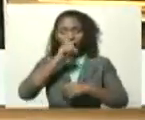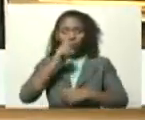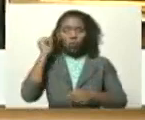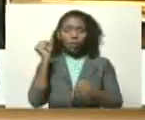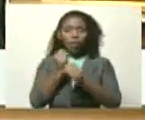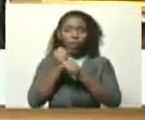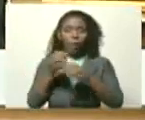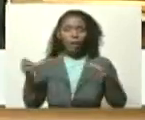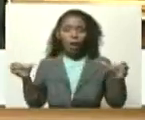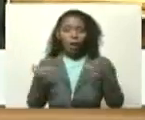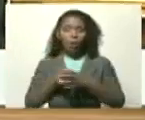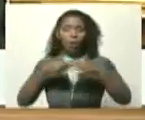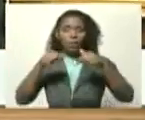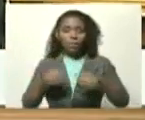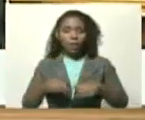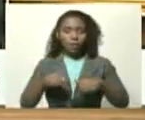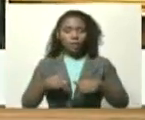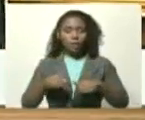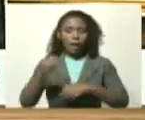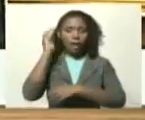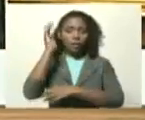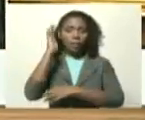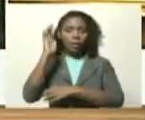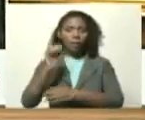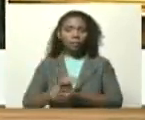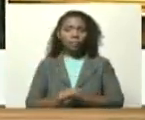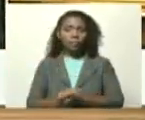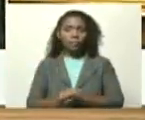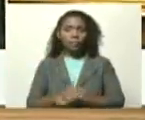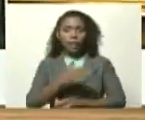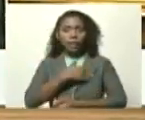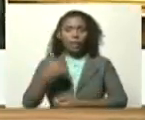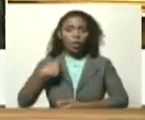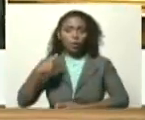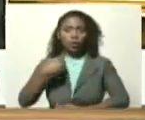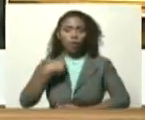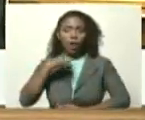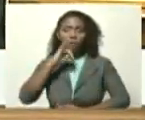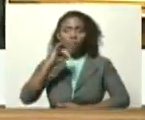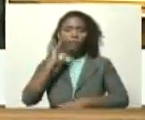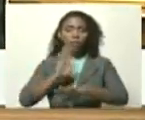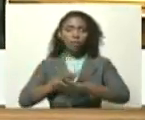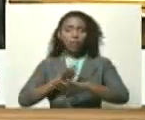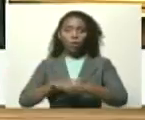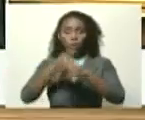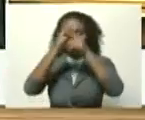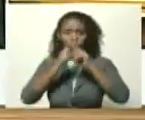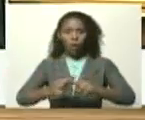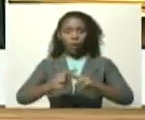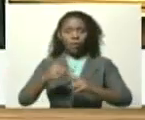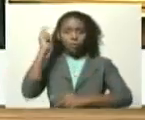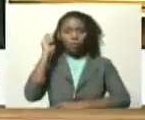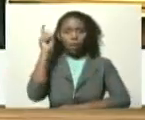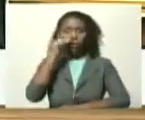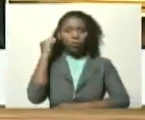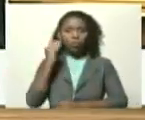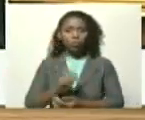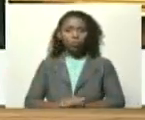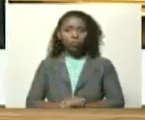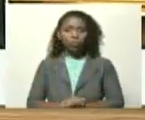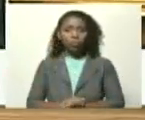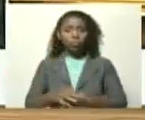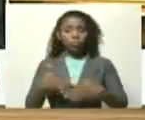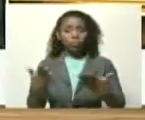sesiones legislativas de este Parlamento, quiero informarle a las honorables diputadas y los honorables diputados